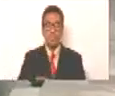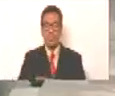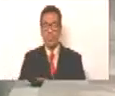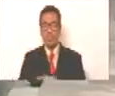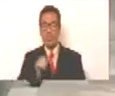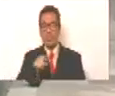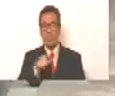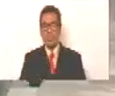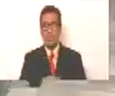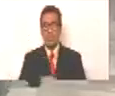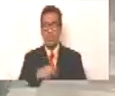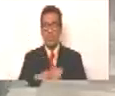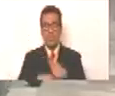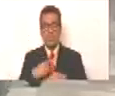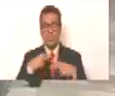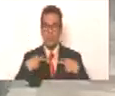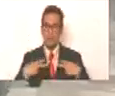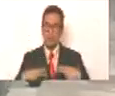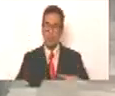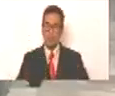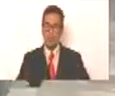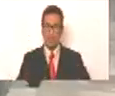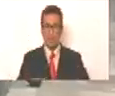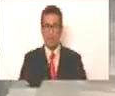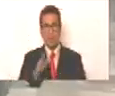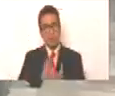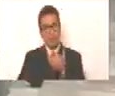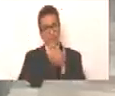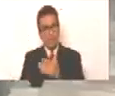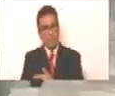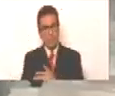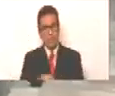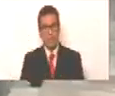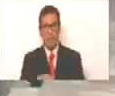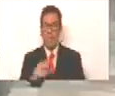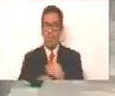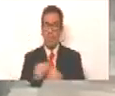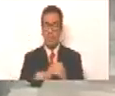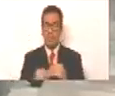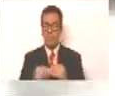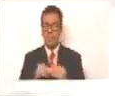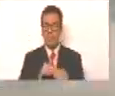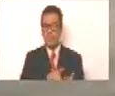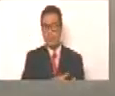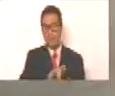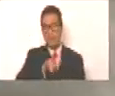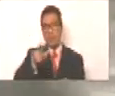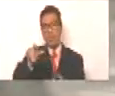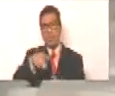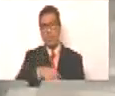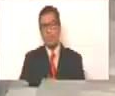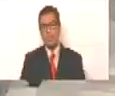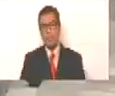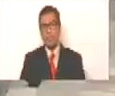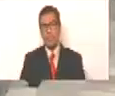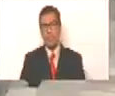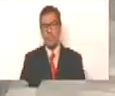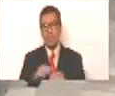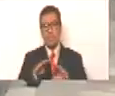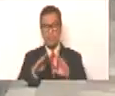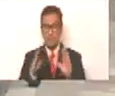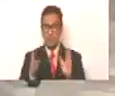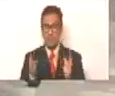vida. Partimos, hacemos un viaje del plano terrenal.